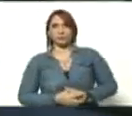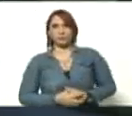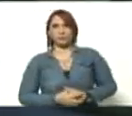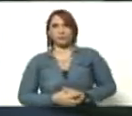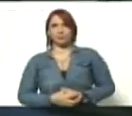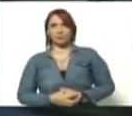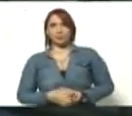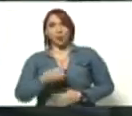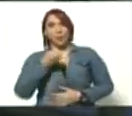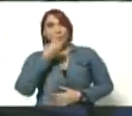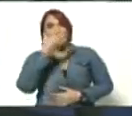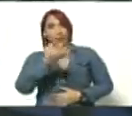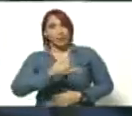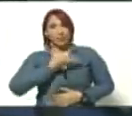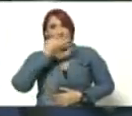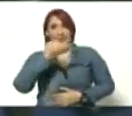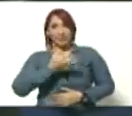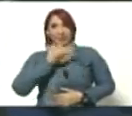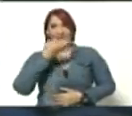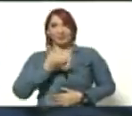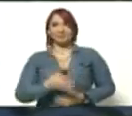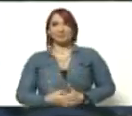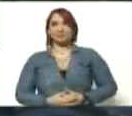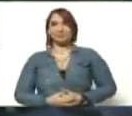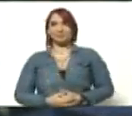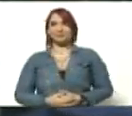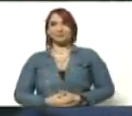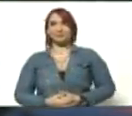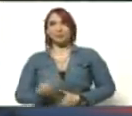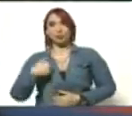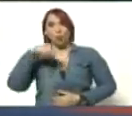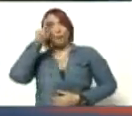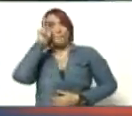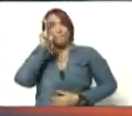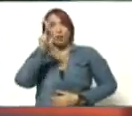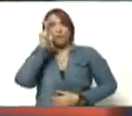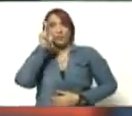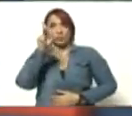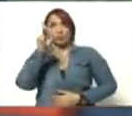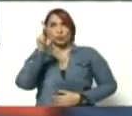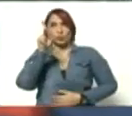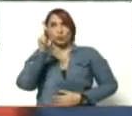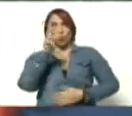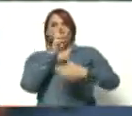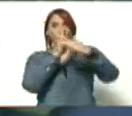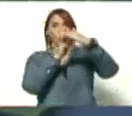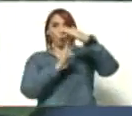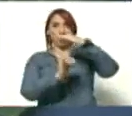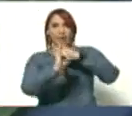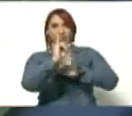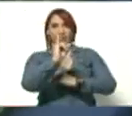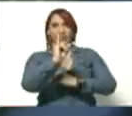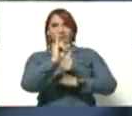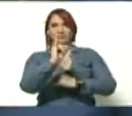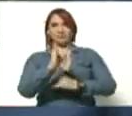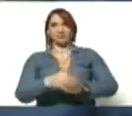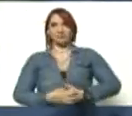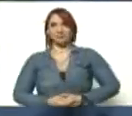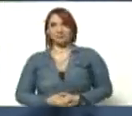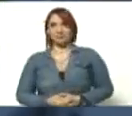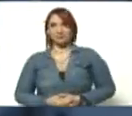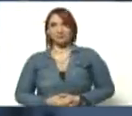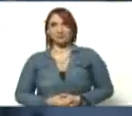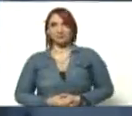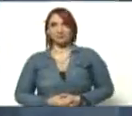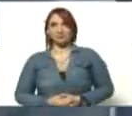viendo? Ok, buenos días, buenas tardes ya, por la hora. Soy docente de la Universidad Nacional Experimental de las Telecomunicaciones e Informática,